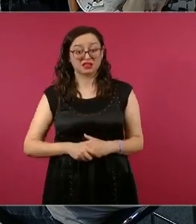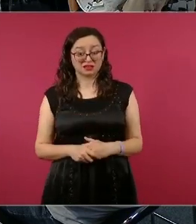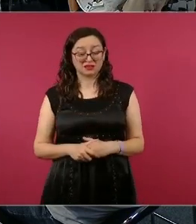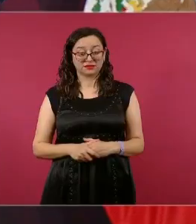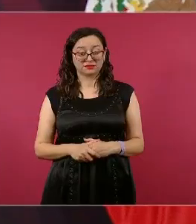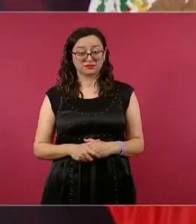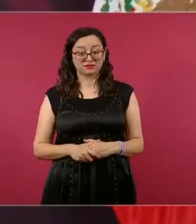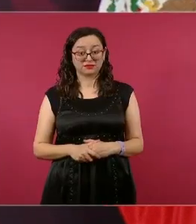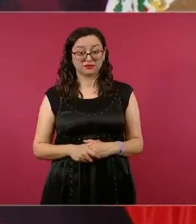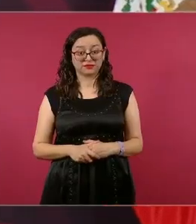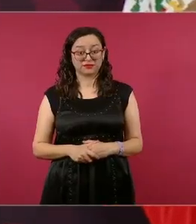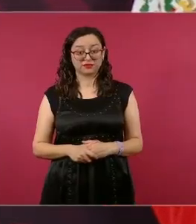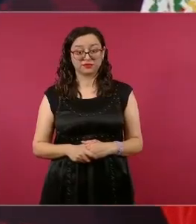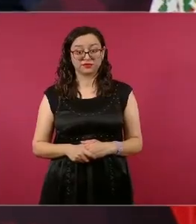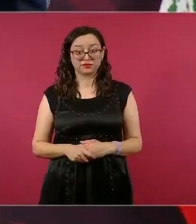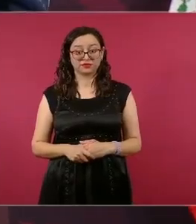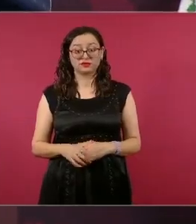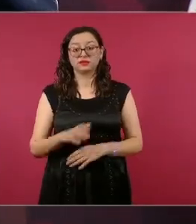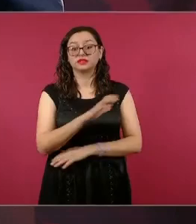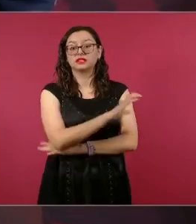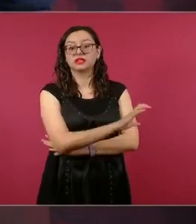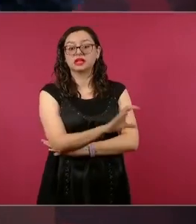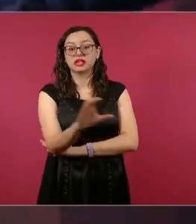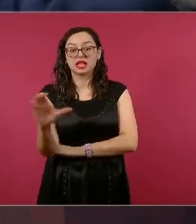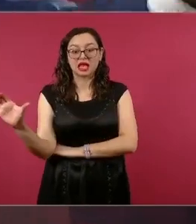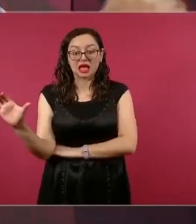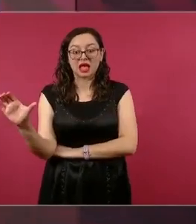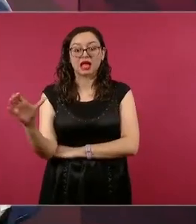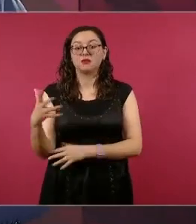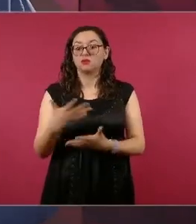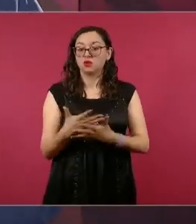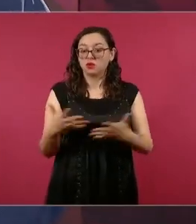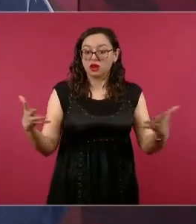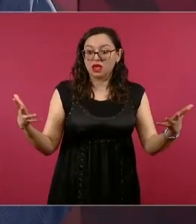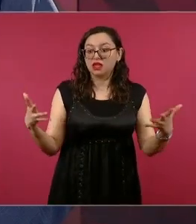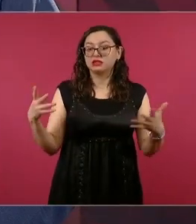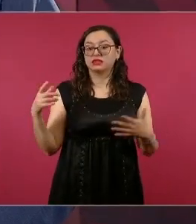En ejidos, en las comunidades,